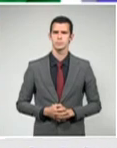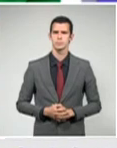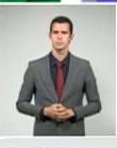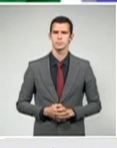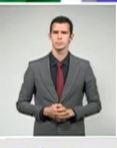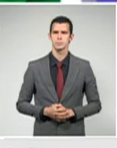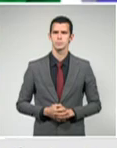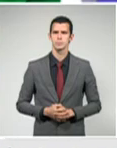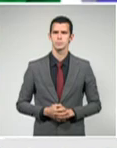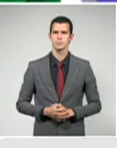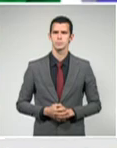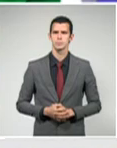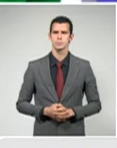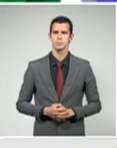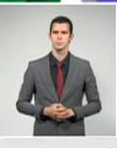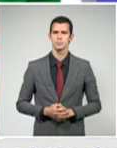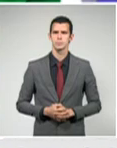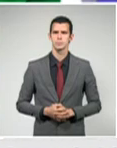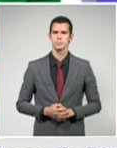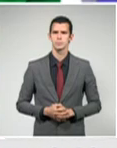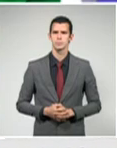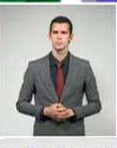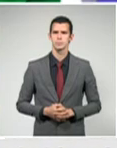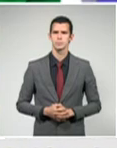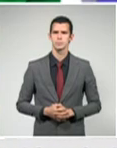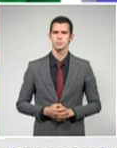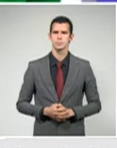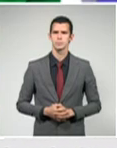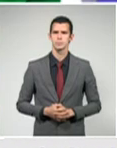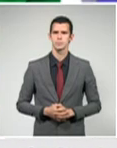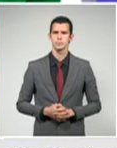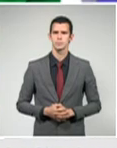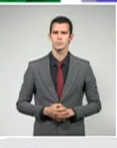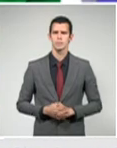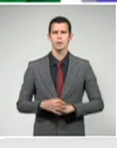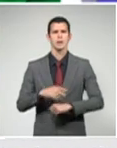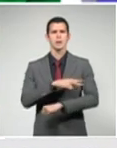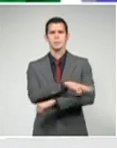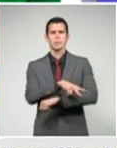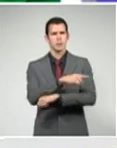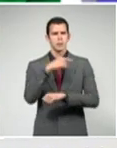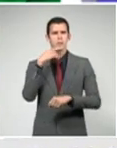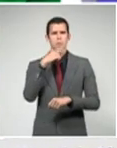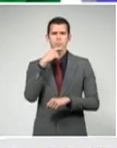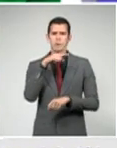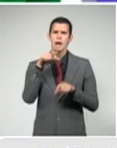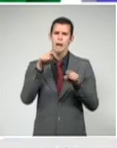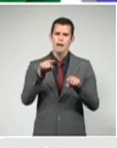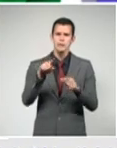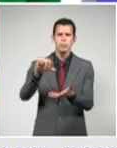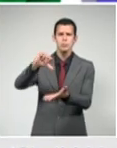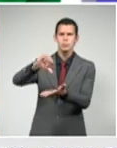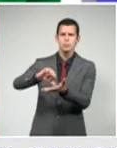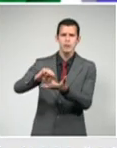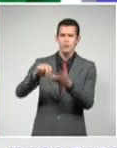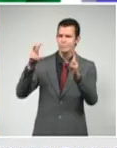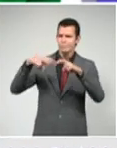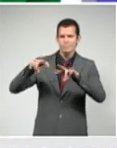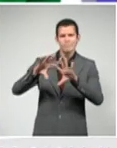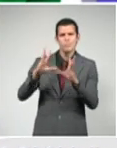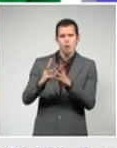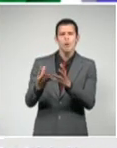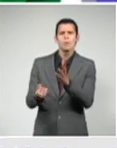centro Gamaleya, el de la producción, el Gamaleya, que es el donde se produce la vacuna